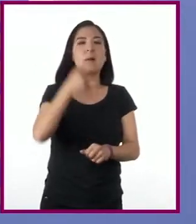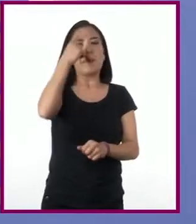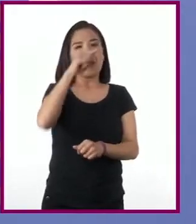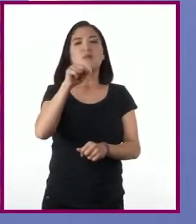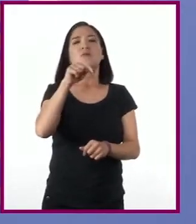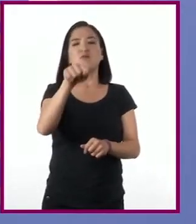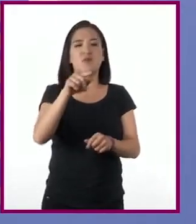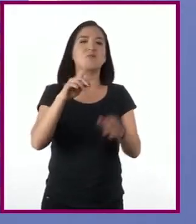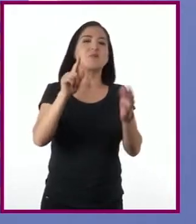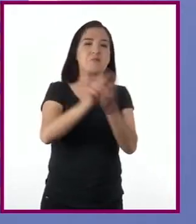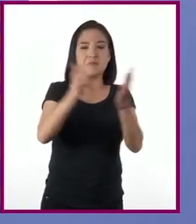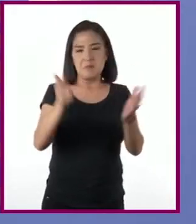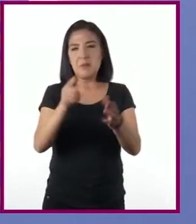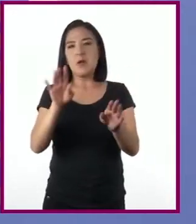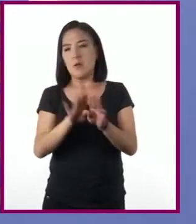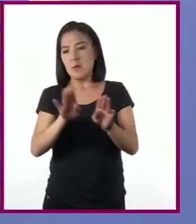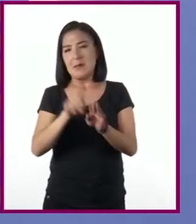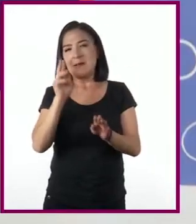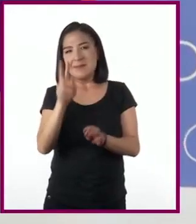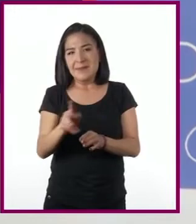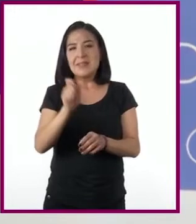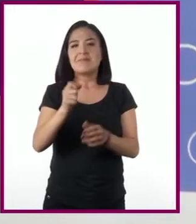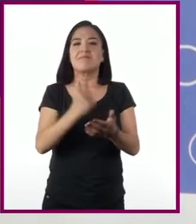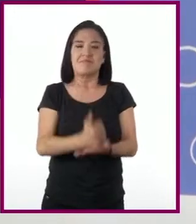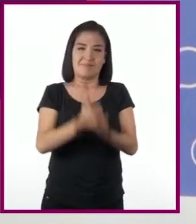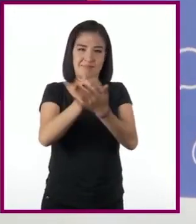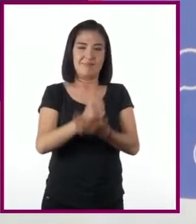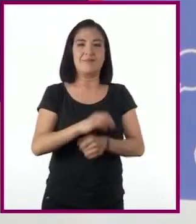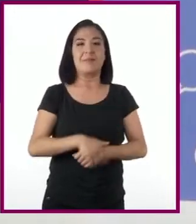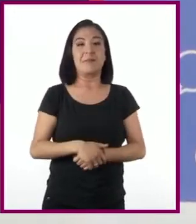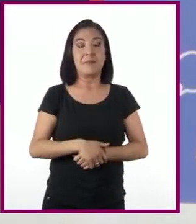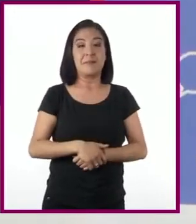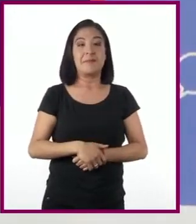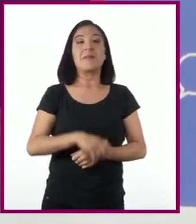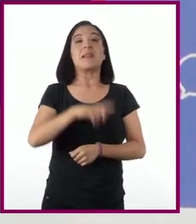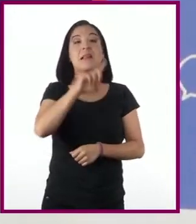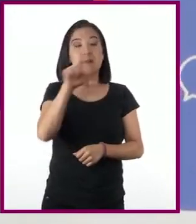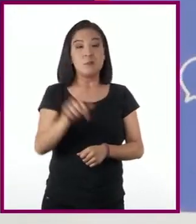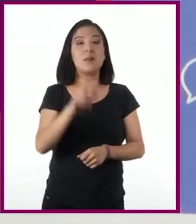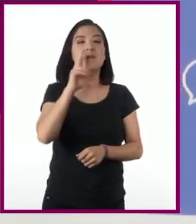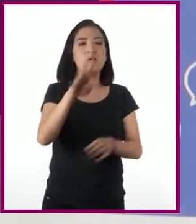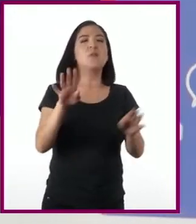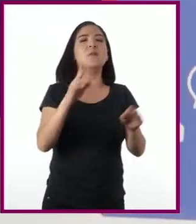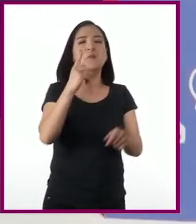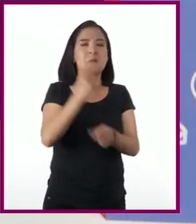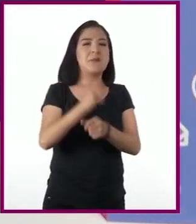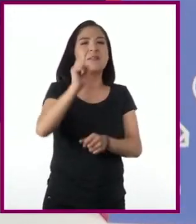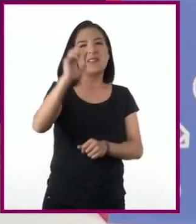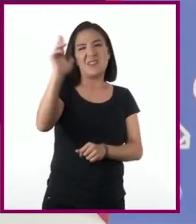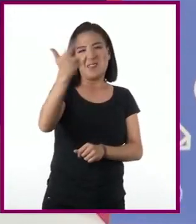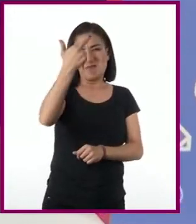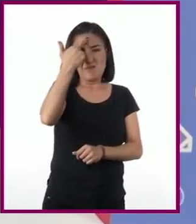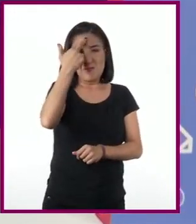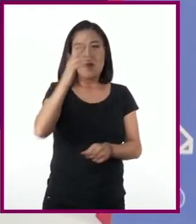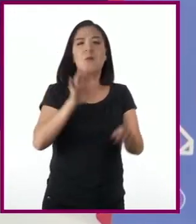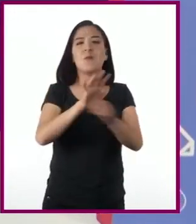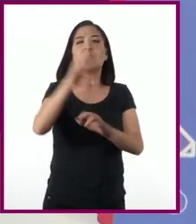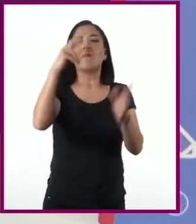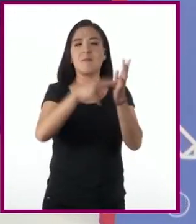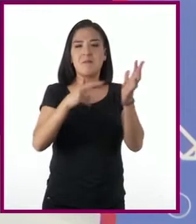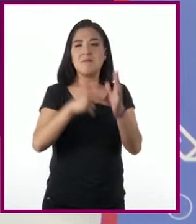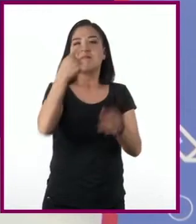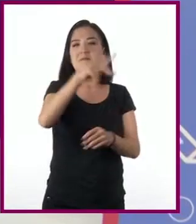tu cuenta con ayuda del libro de texto. Primero que nada, vamos a recordar qué es un reglamento y cuáles son